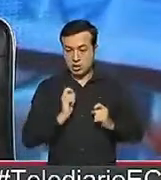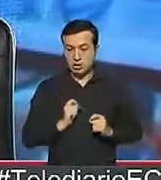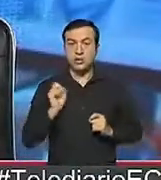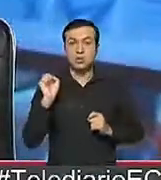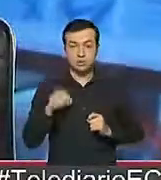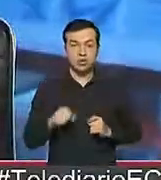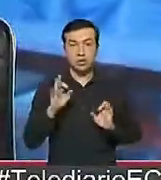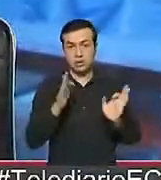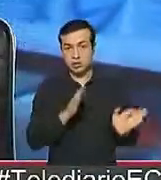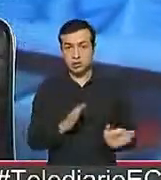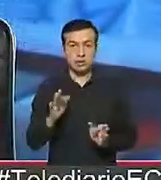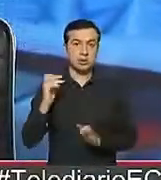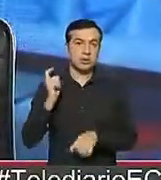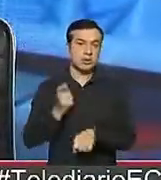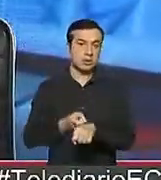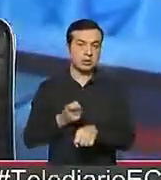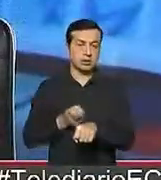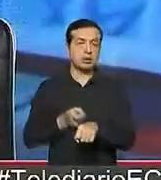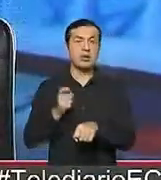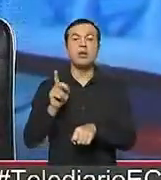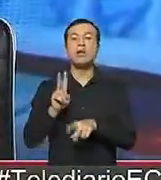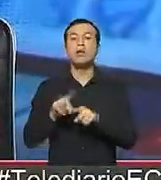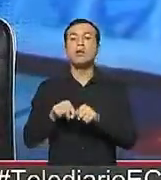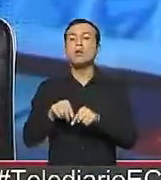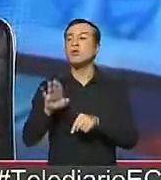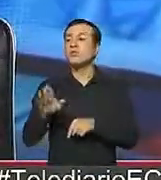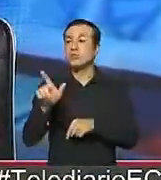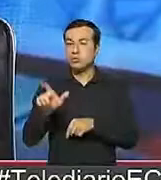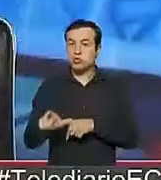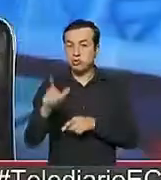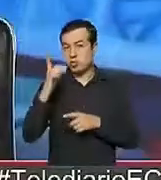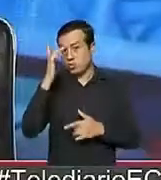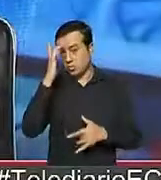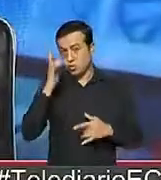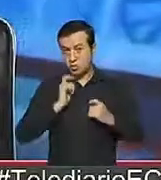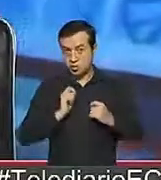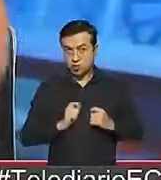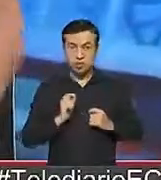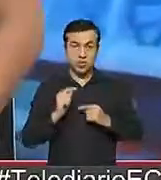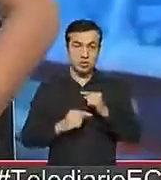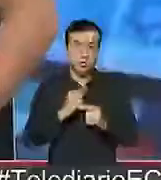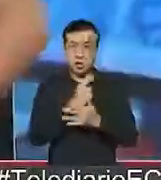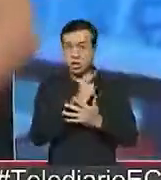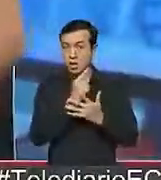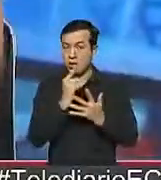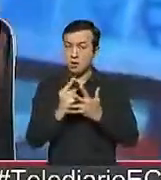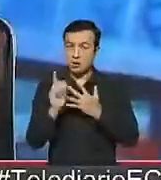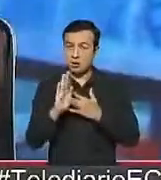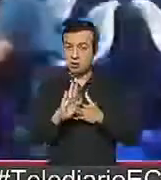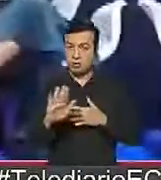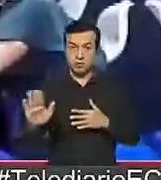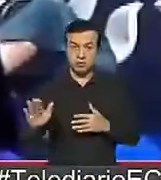a tratamientos específicos según sus síntomas y el avance de la enfermedad que cada uno presenta.